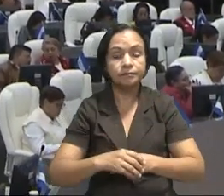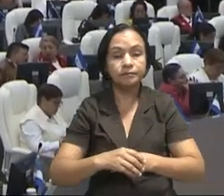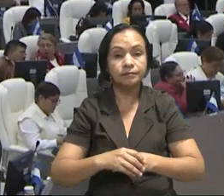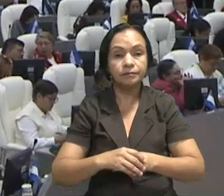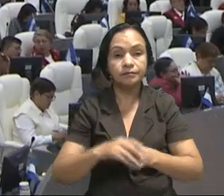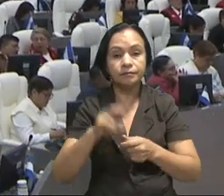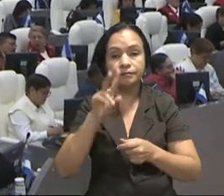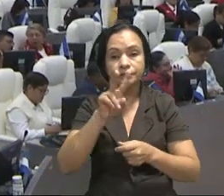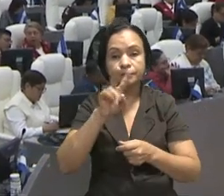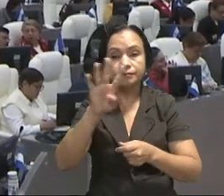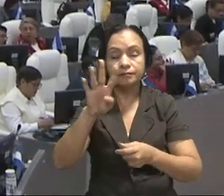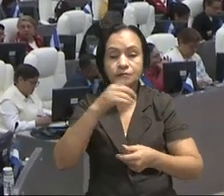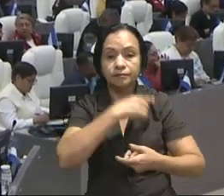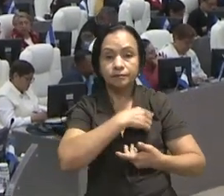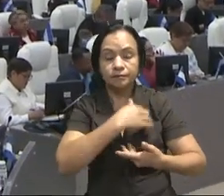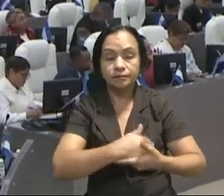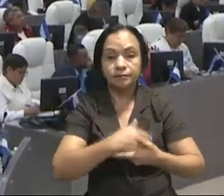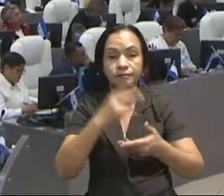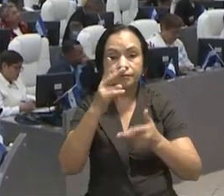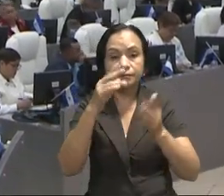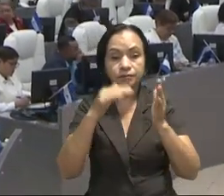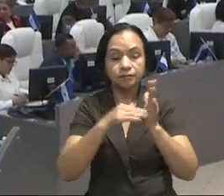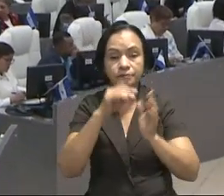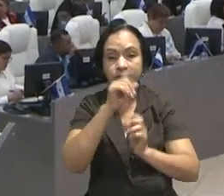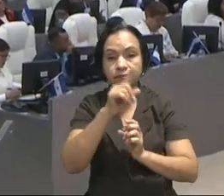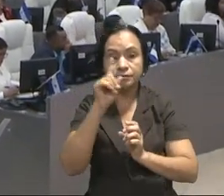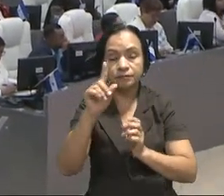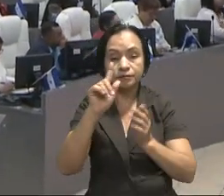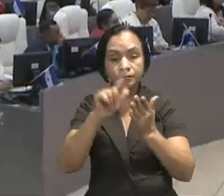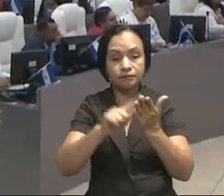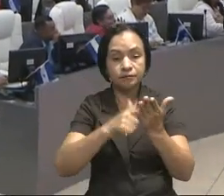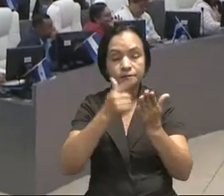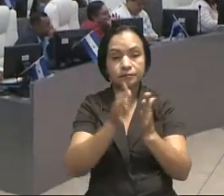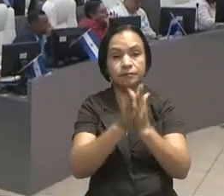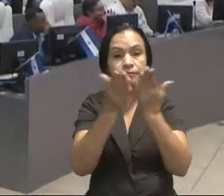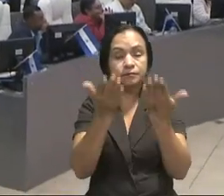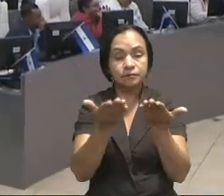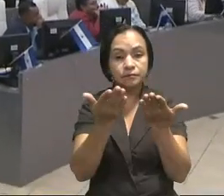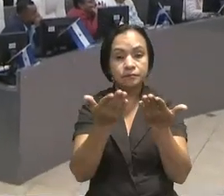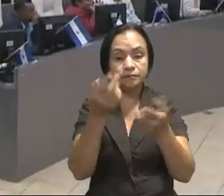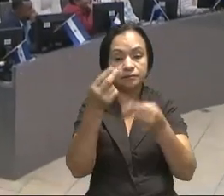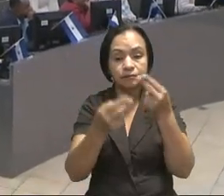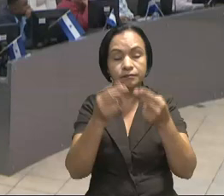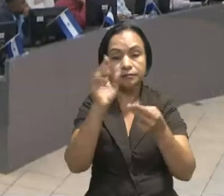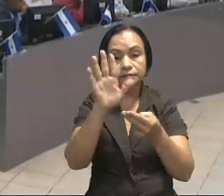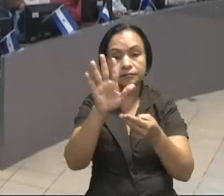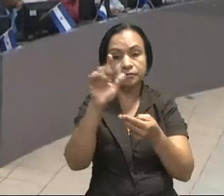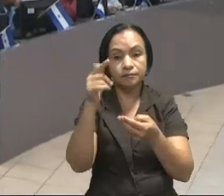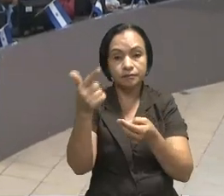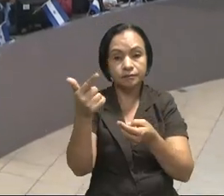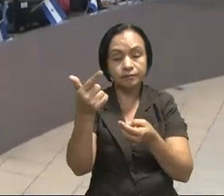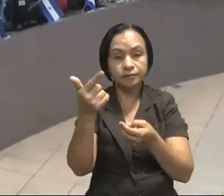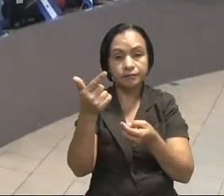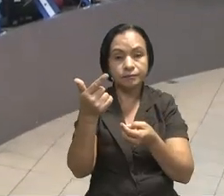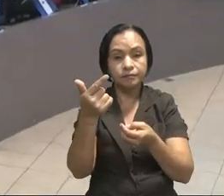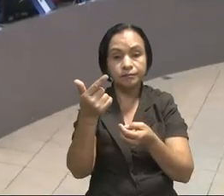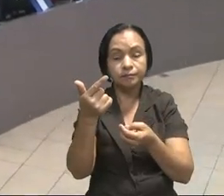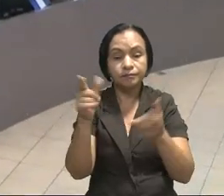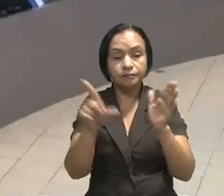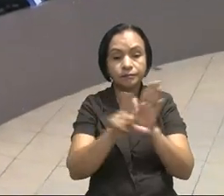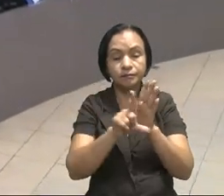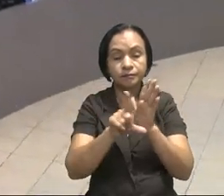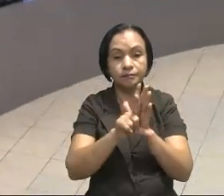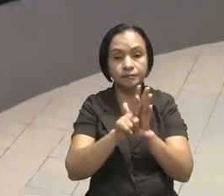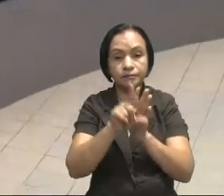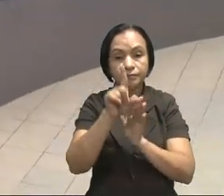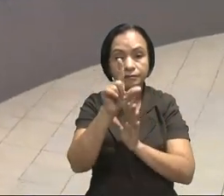El 24 de marzo del 2011 se publica en la Gaceta Diario Oficial número 57 la ley